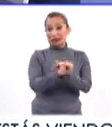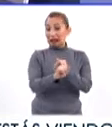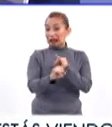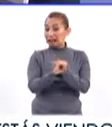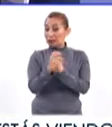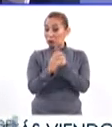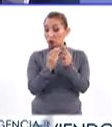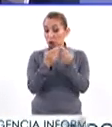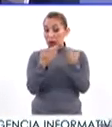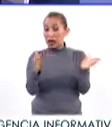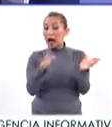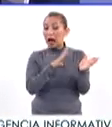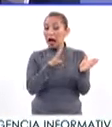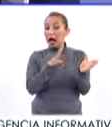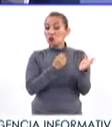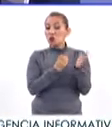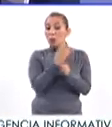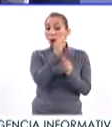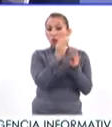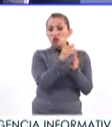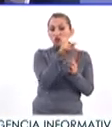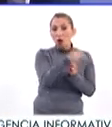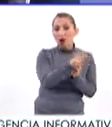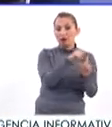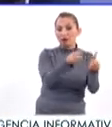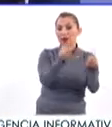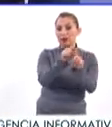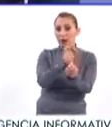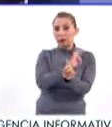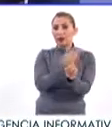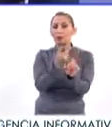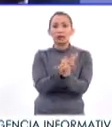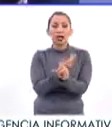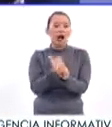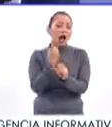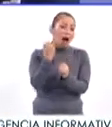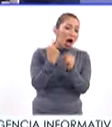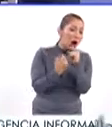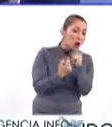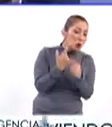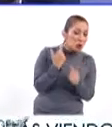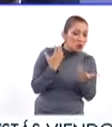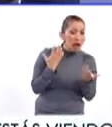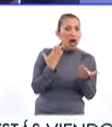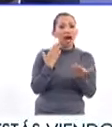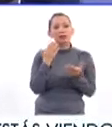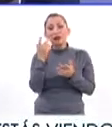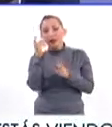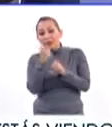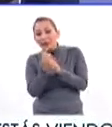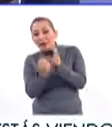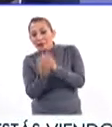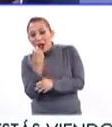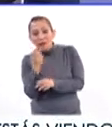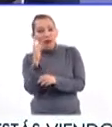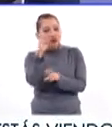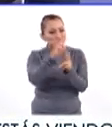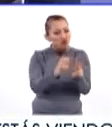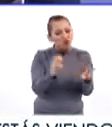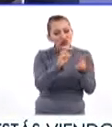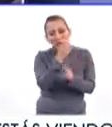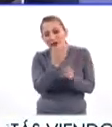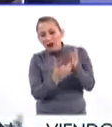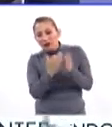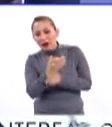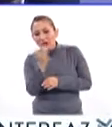pues se abre justamente eso, un nuevo mundo con múltiples posibilidades, algunas todavía por descubrirse, por